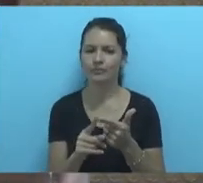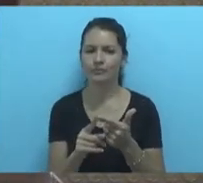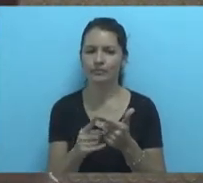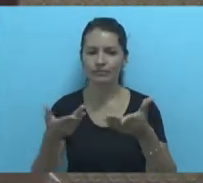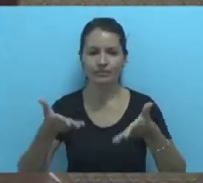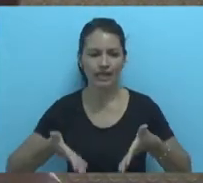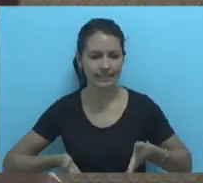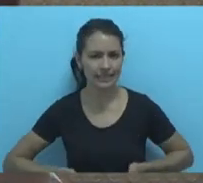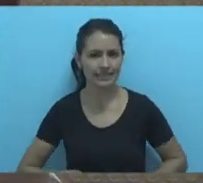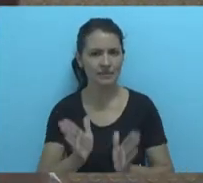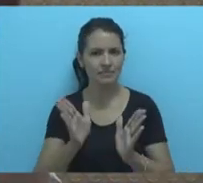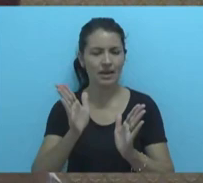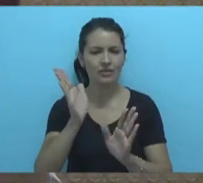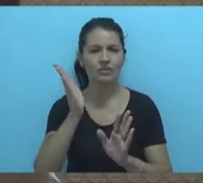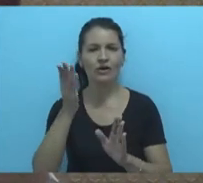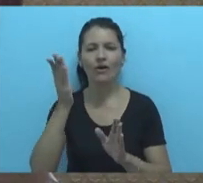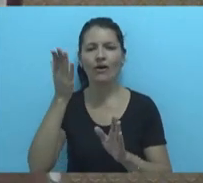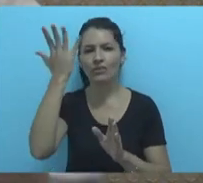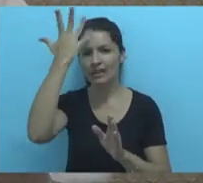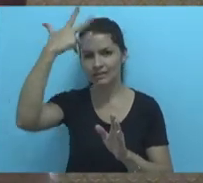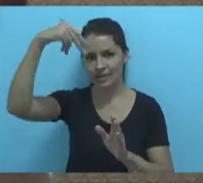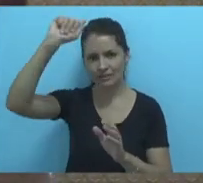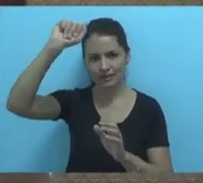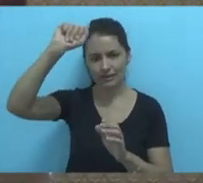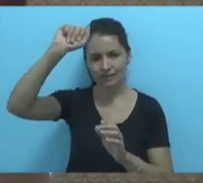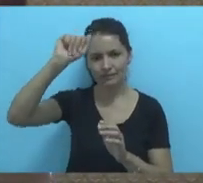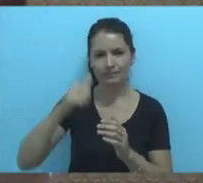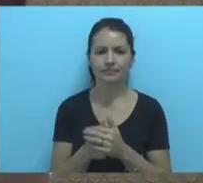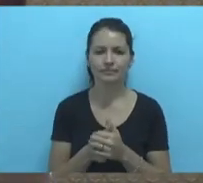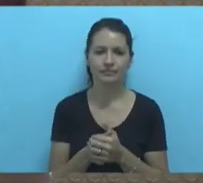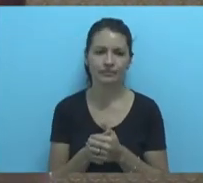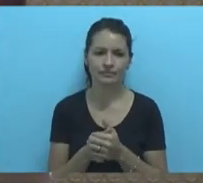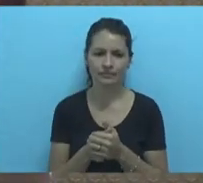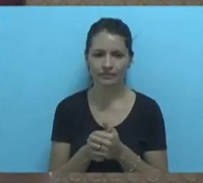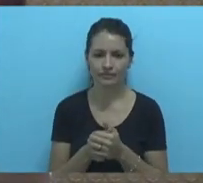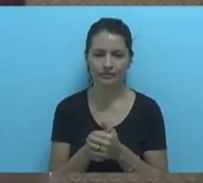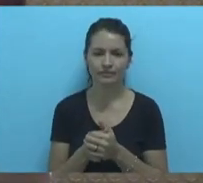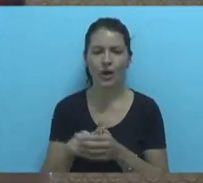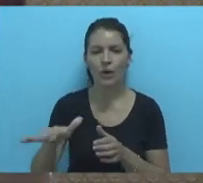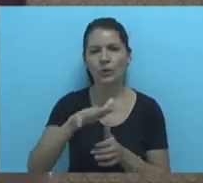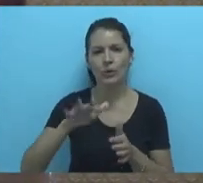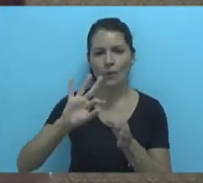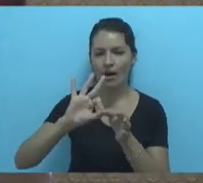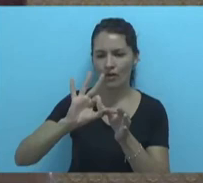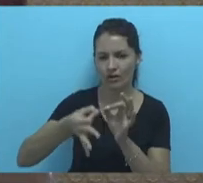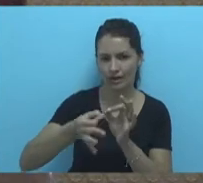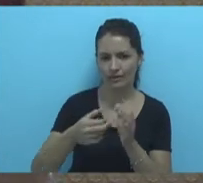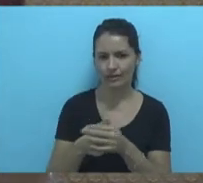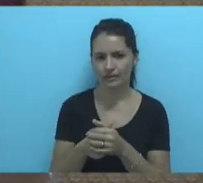San Martín, 25 de febrero de 1778, en la reducción guaraní de Yapeyú de los Tres Reyes